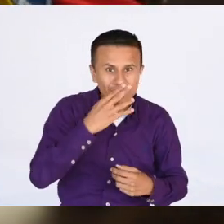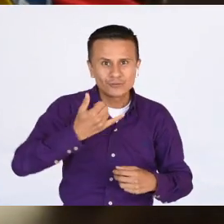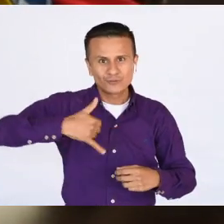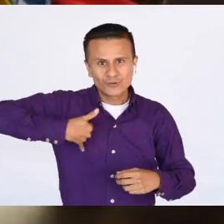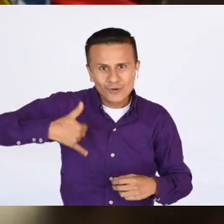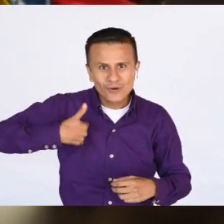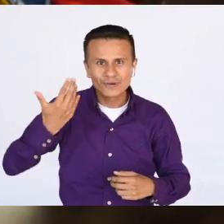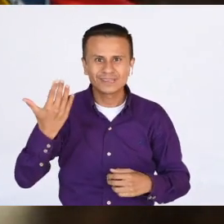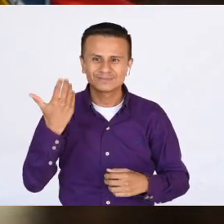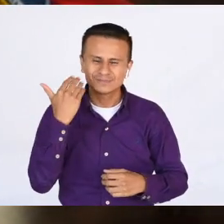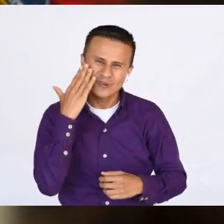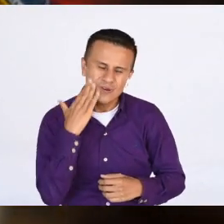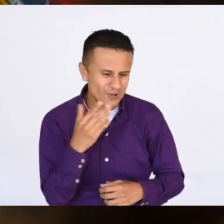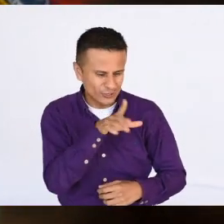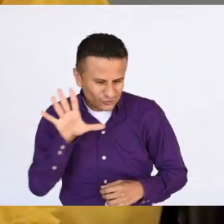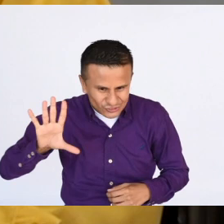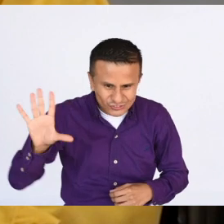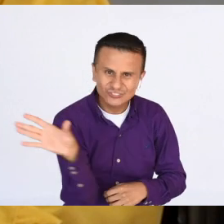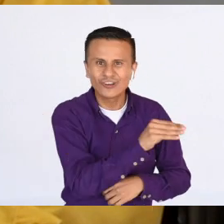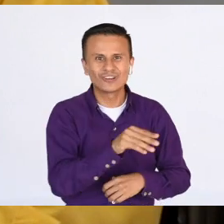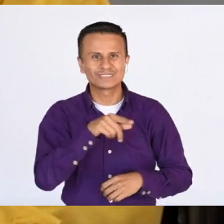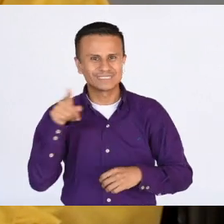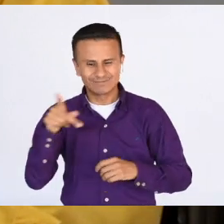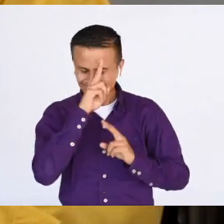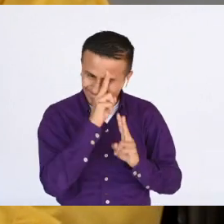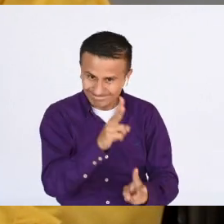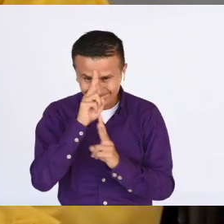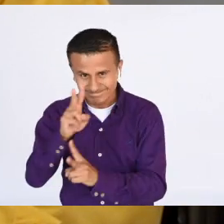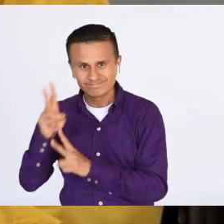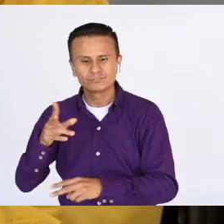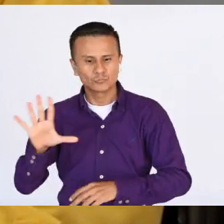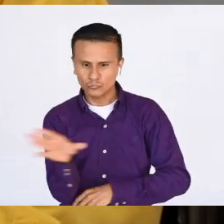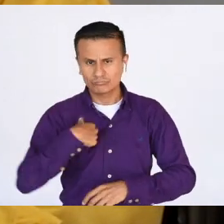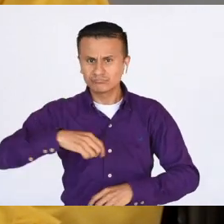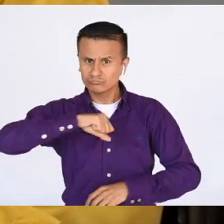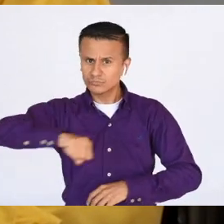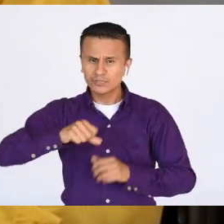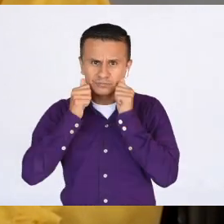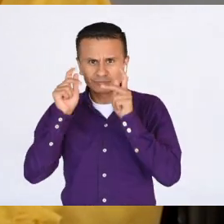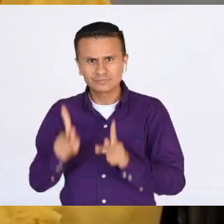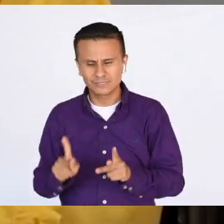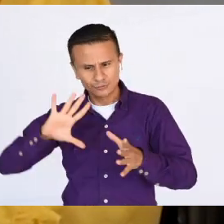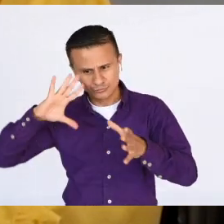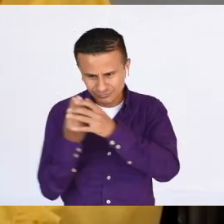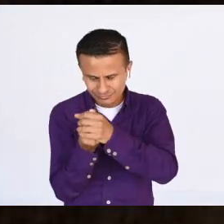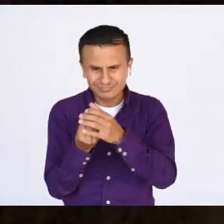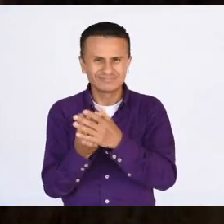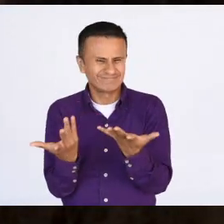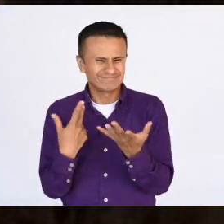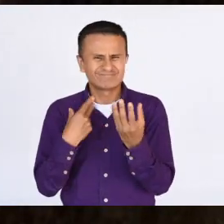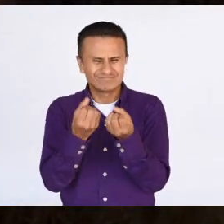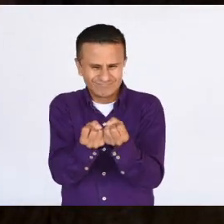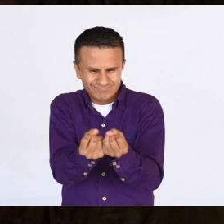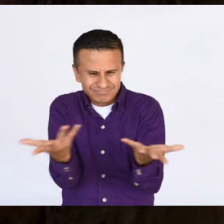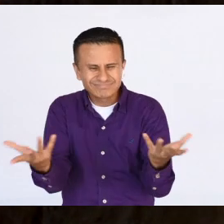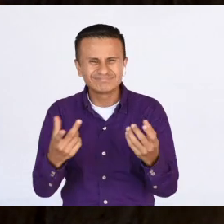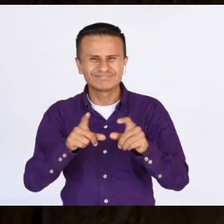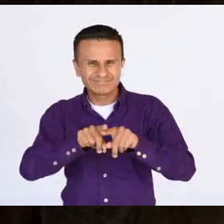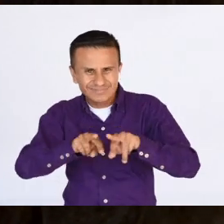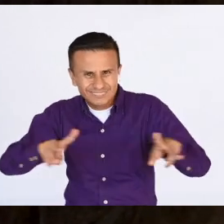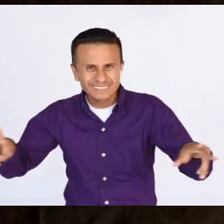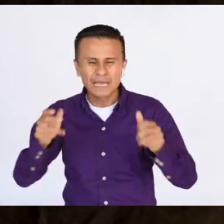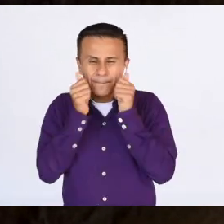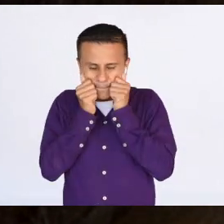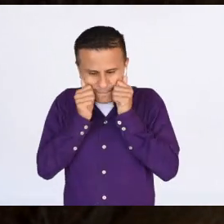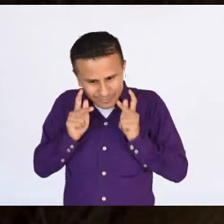de los niños, de los jóvenes, de los adolescentes como sujetos de derechos, una valoración muy positiva de la diferencia como parte de la